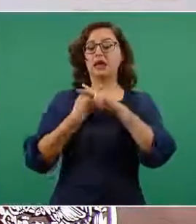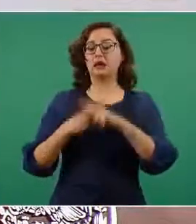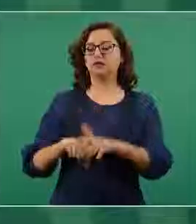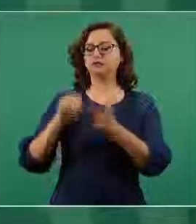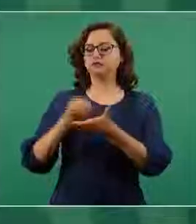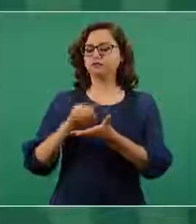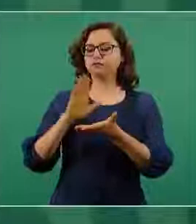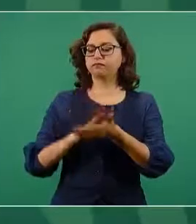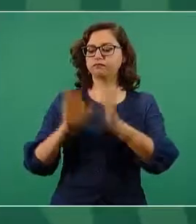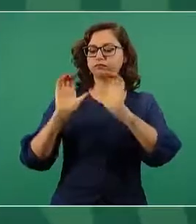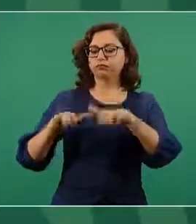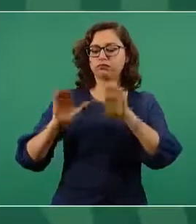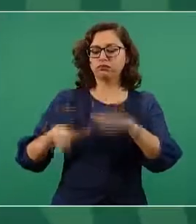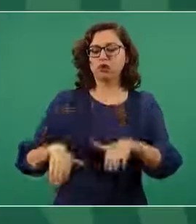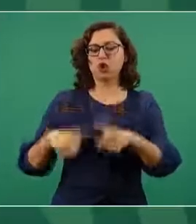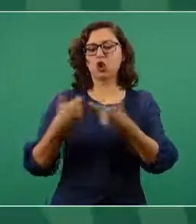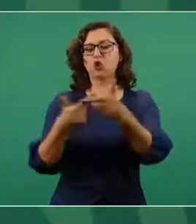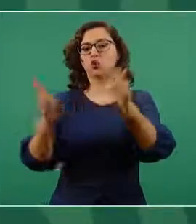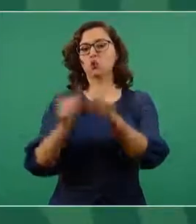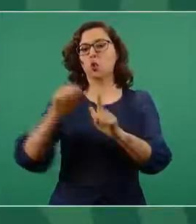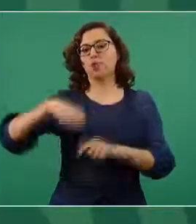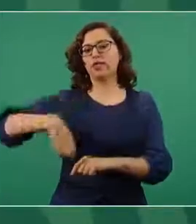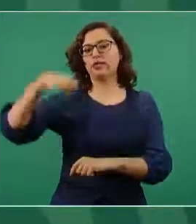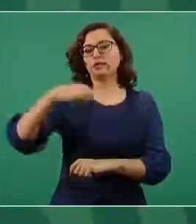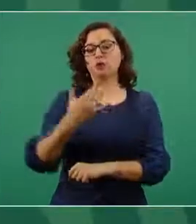bien. Y